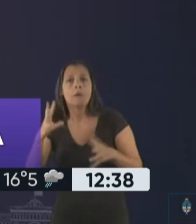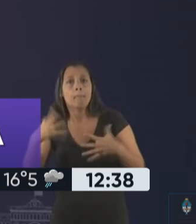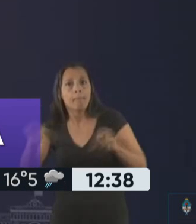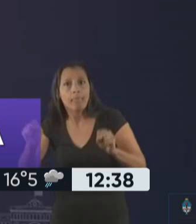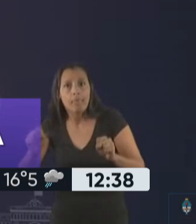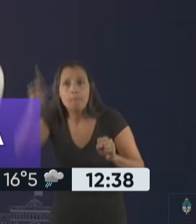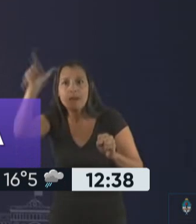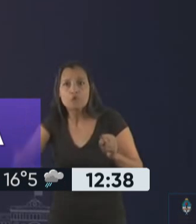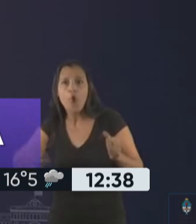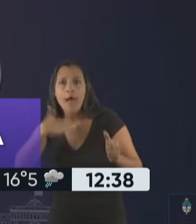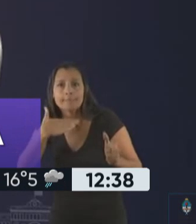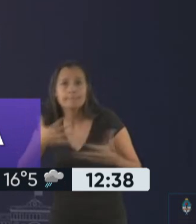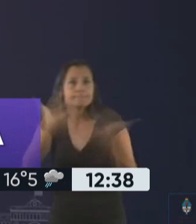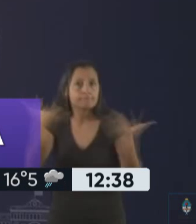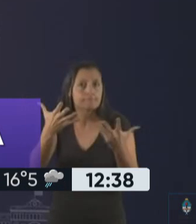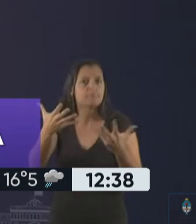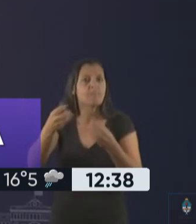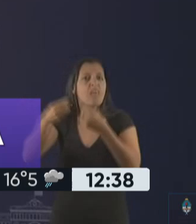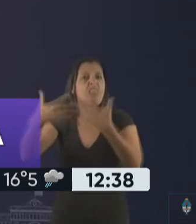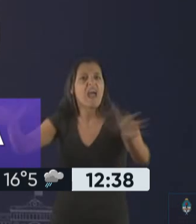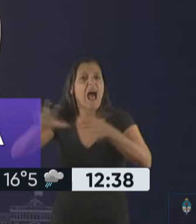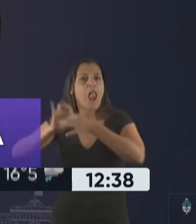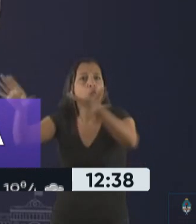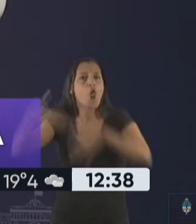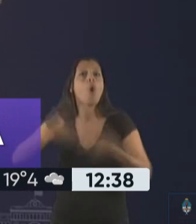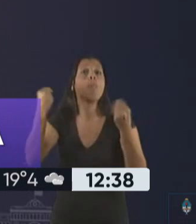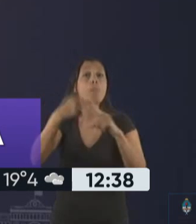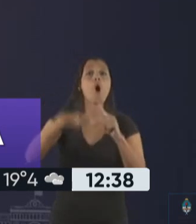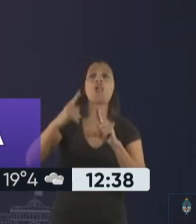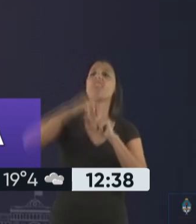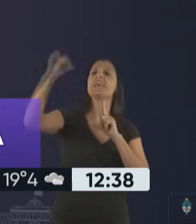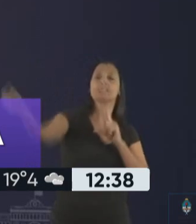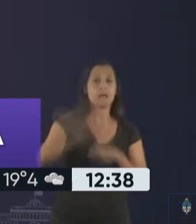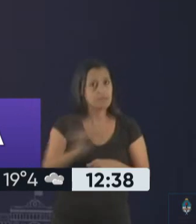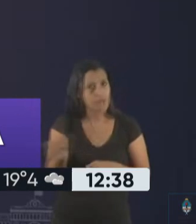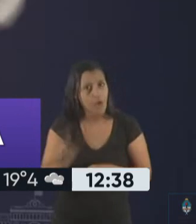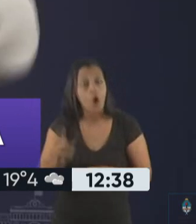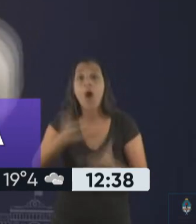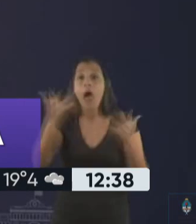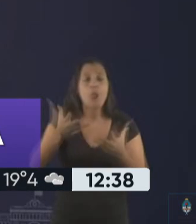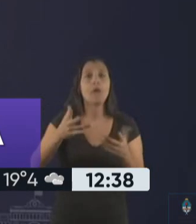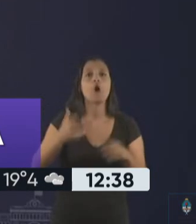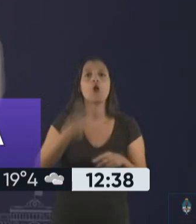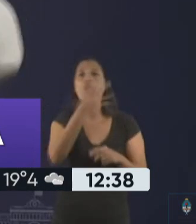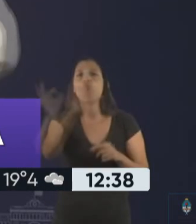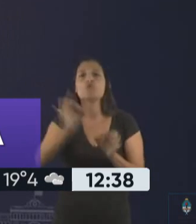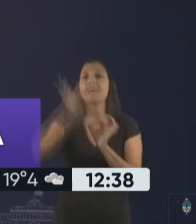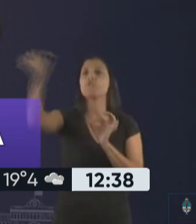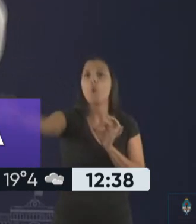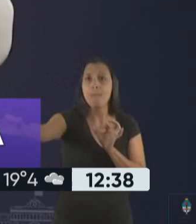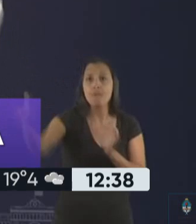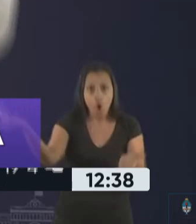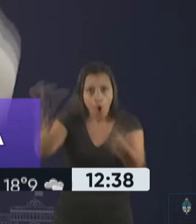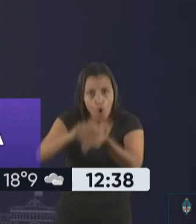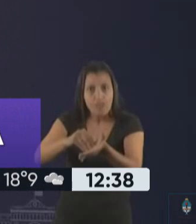pueden dejar a un delincuente suelto que luego a los 200 metros, 500 metros o al día